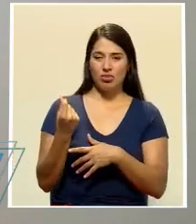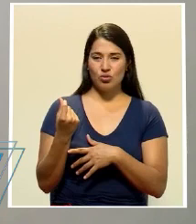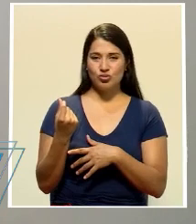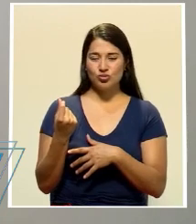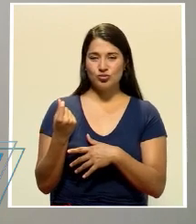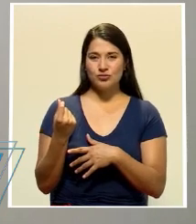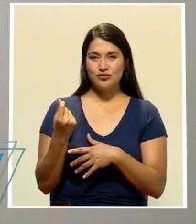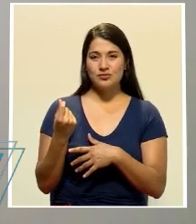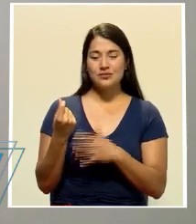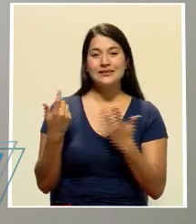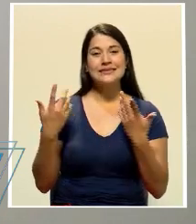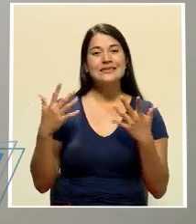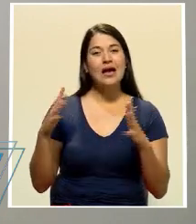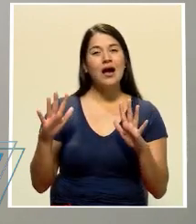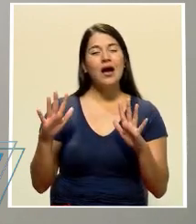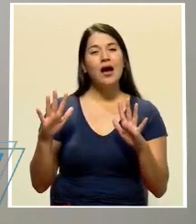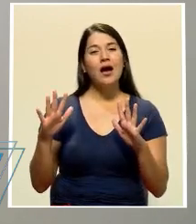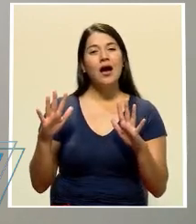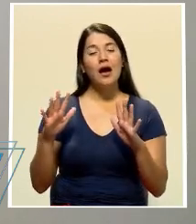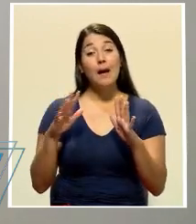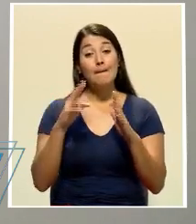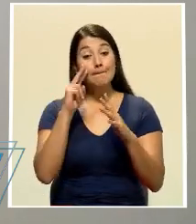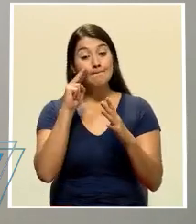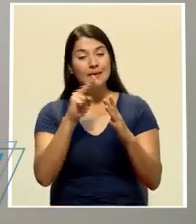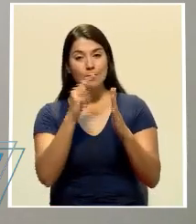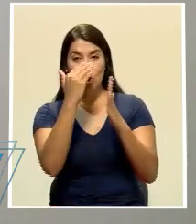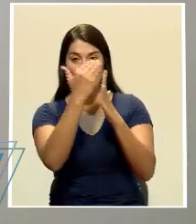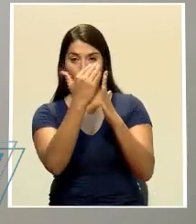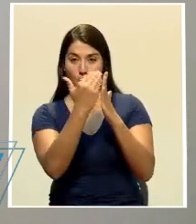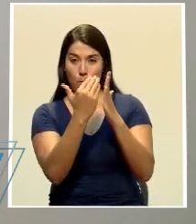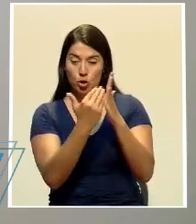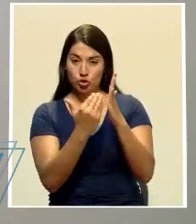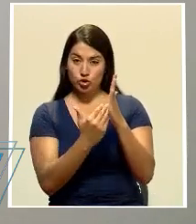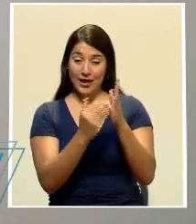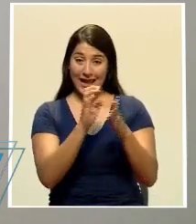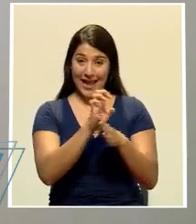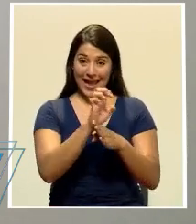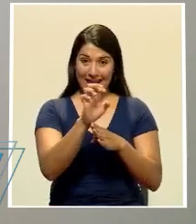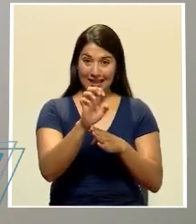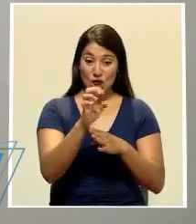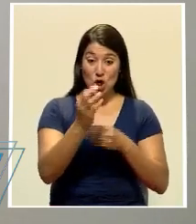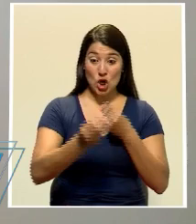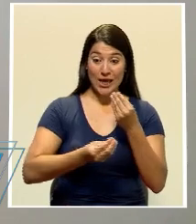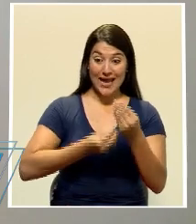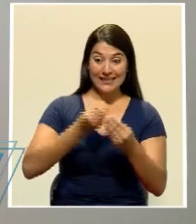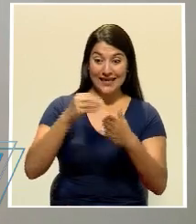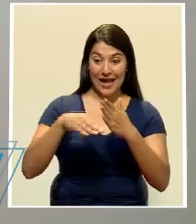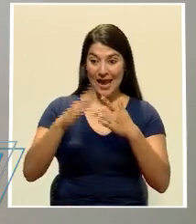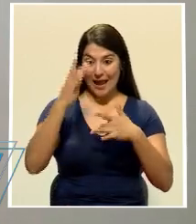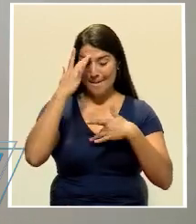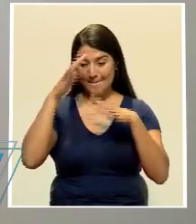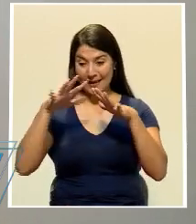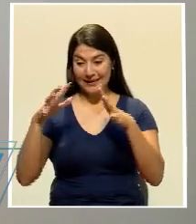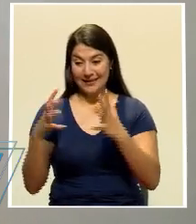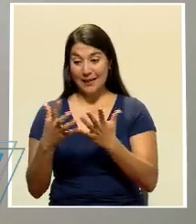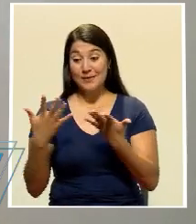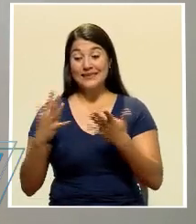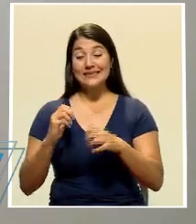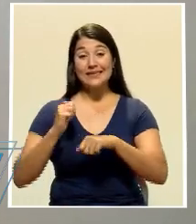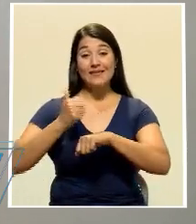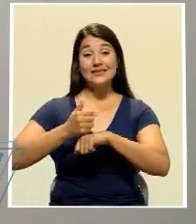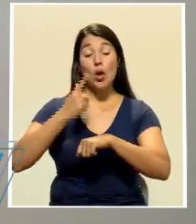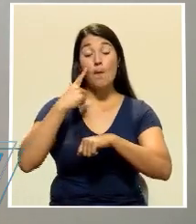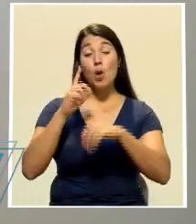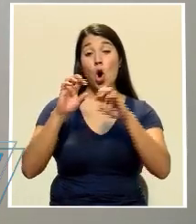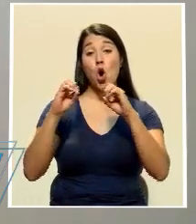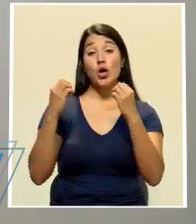hemos revisado el protocolo ético de actuación en pandemia de la Organización Mundial de la Salud. ¿verdad? Porque,